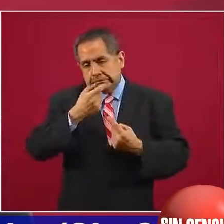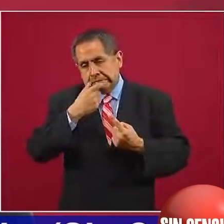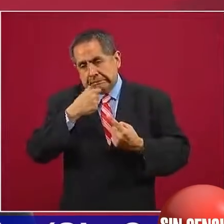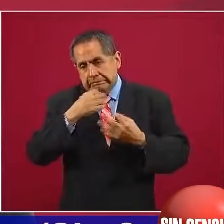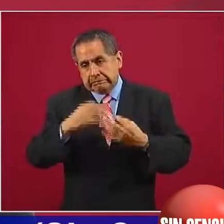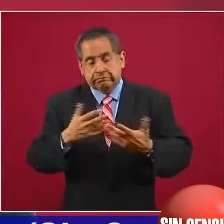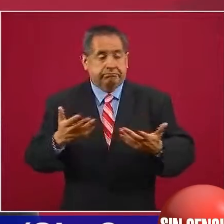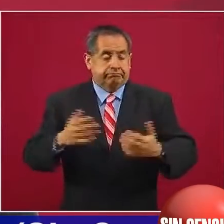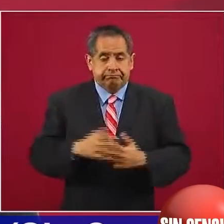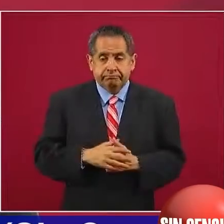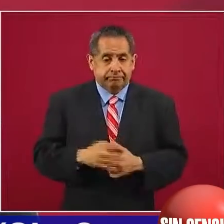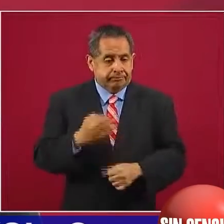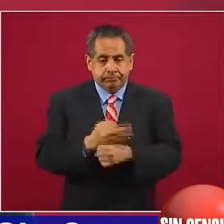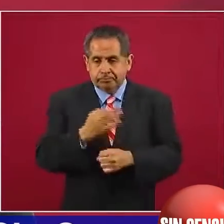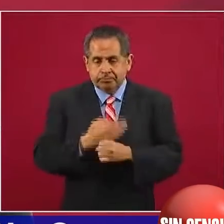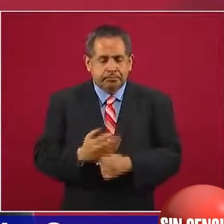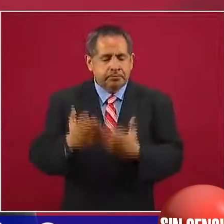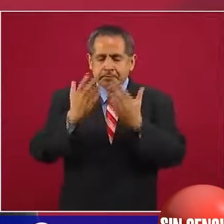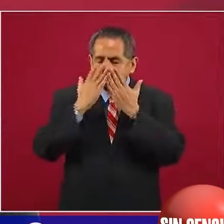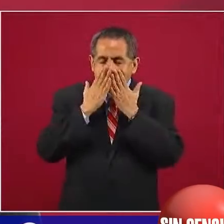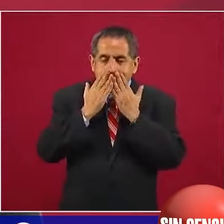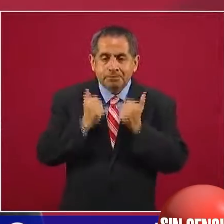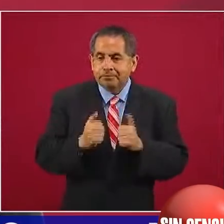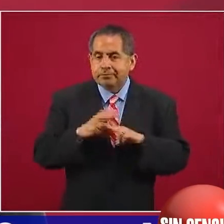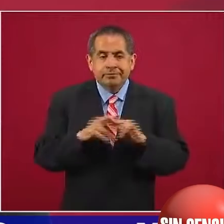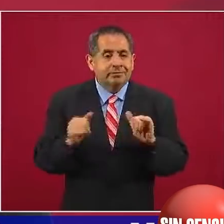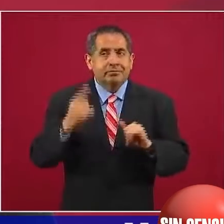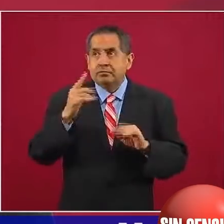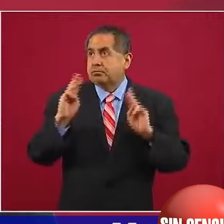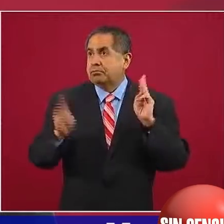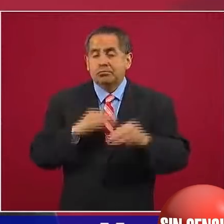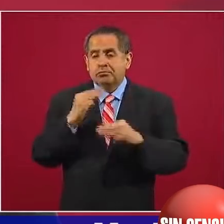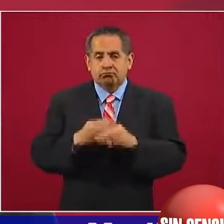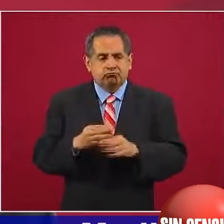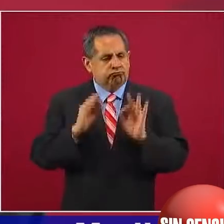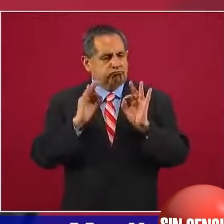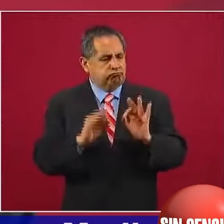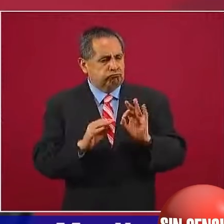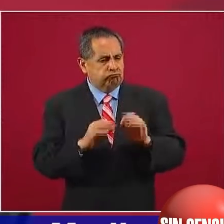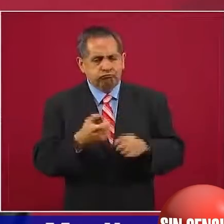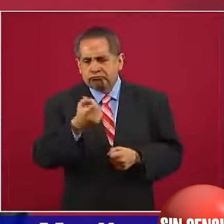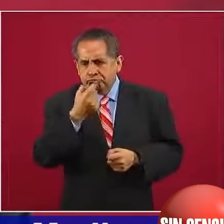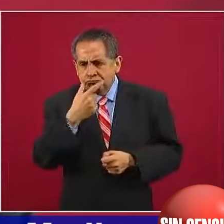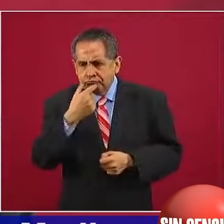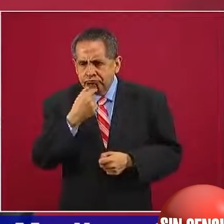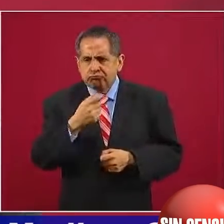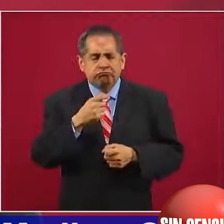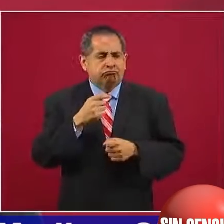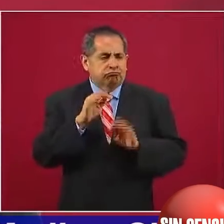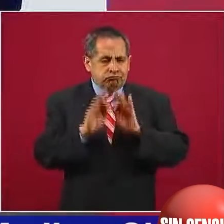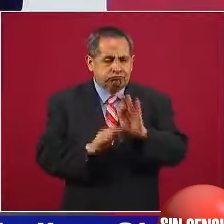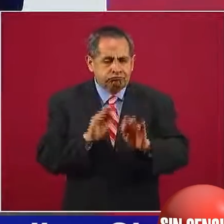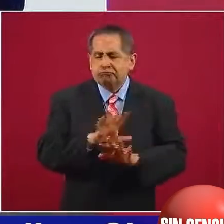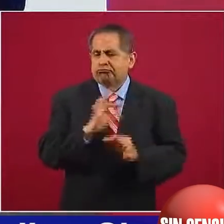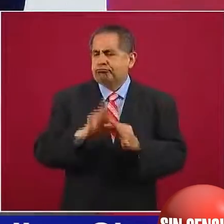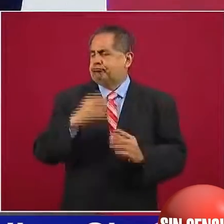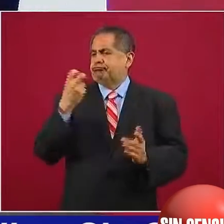hasta el momento no hay ningún tratamiento médico que haya tenido un impacto, un